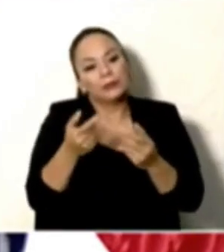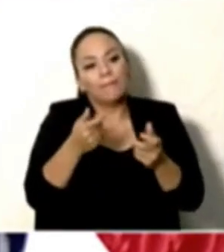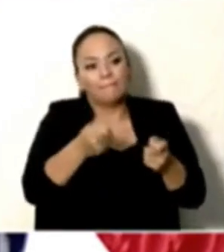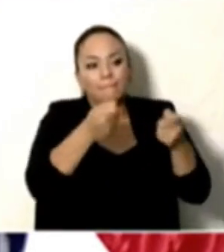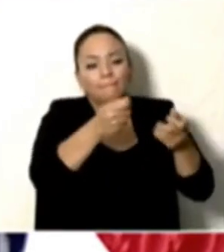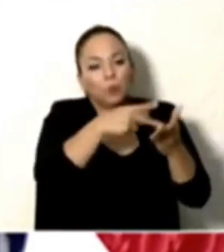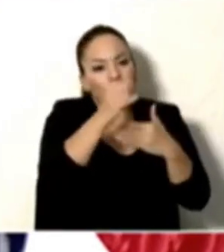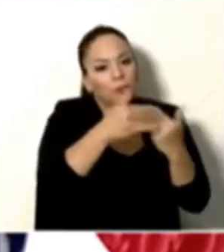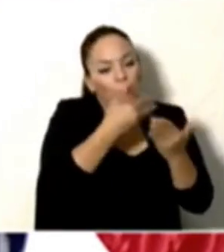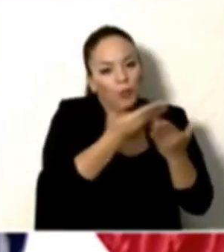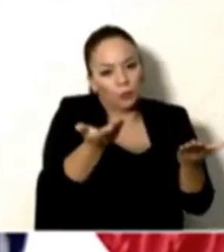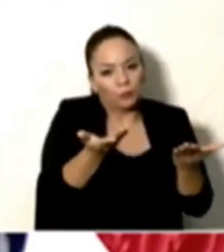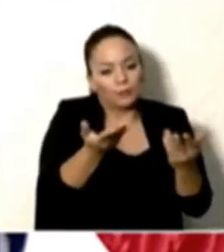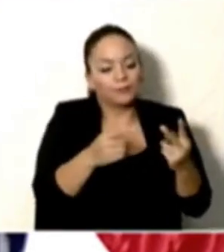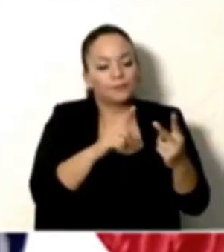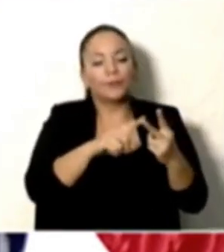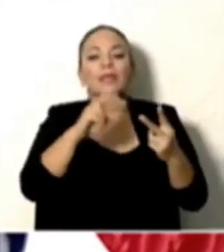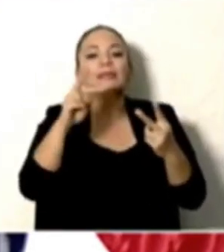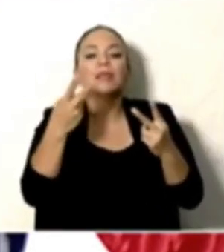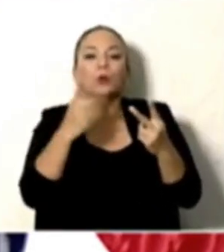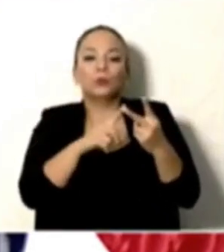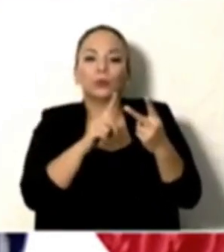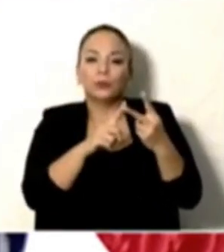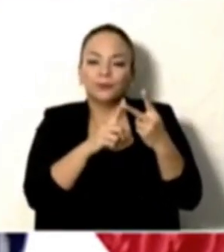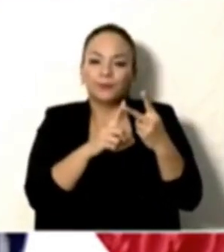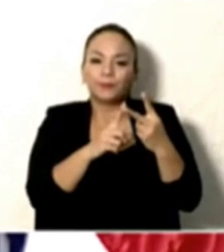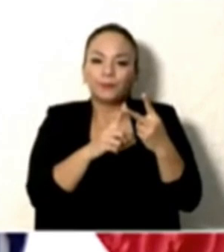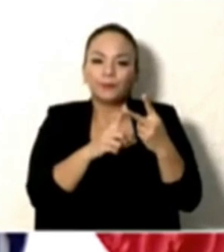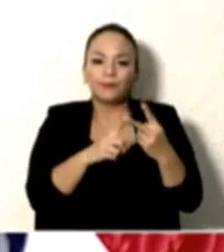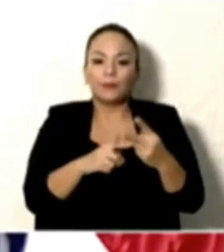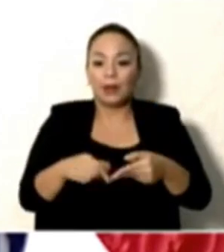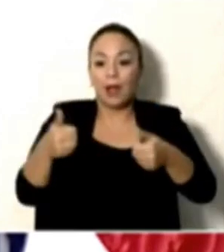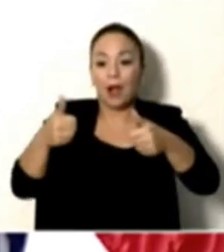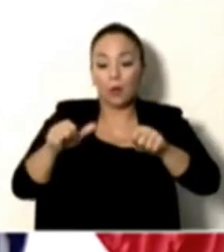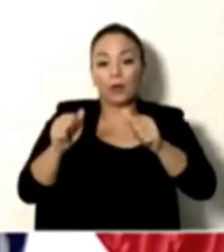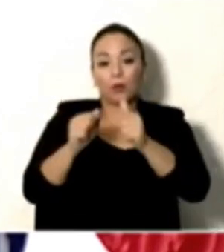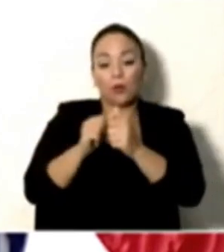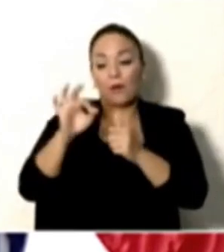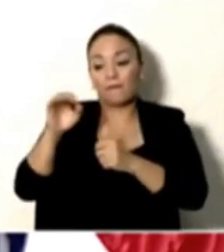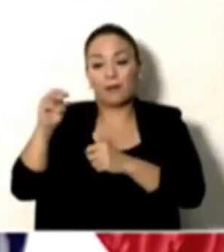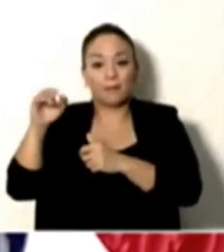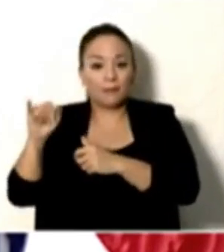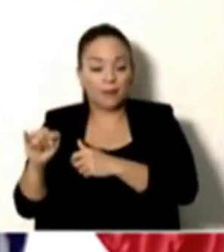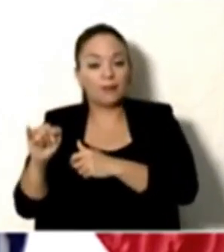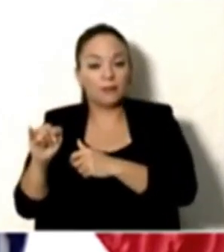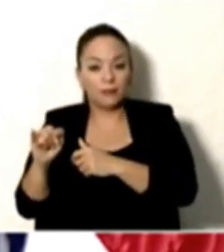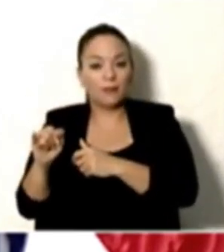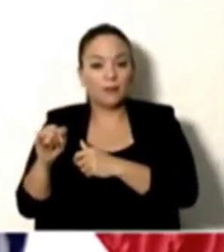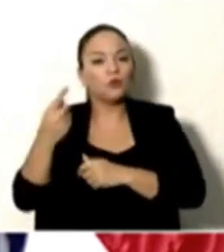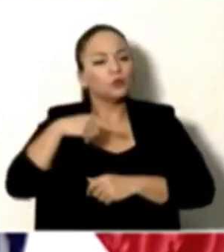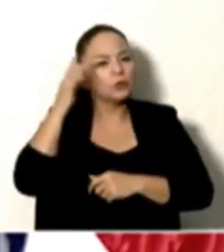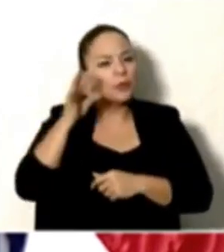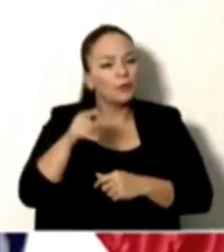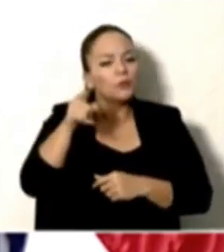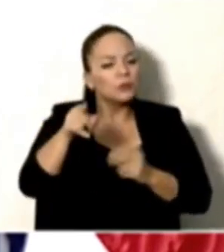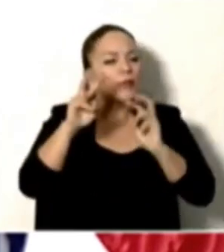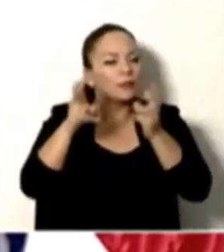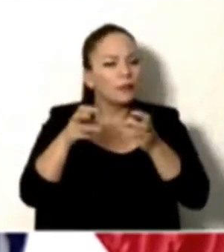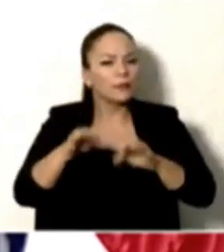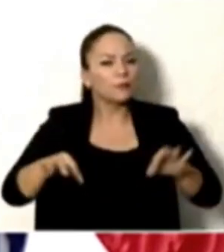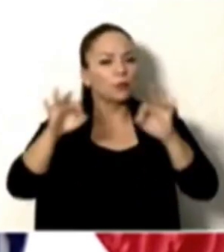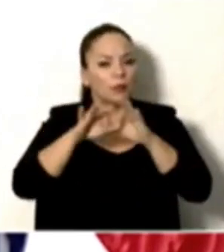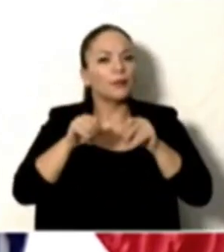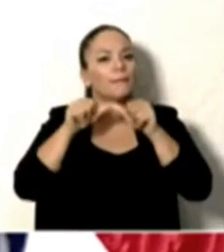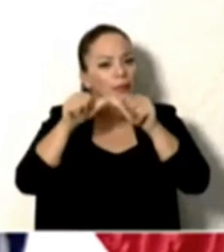Dos, porque creemos que en el contexto del acuerdo con el Fondo Monetario, este es un tema fundamental